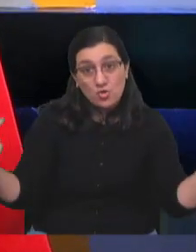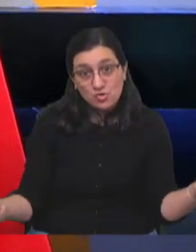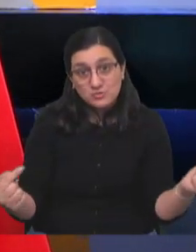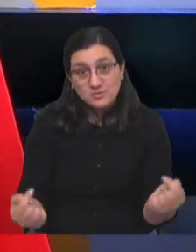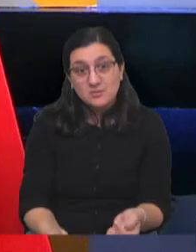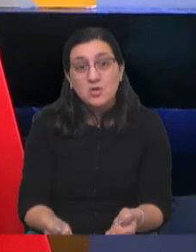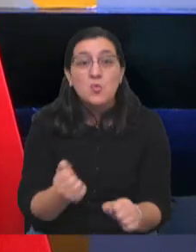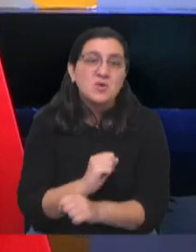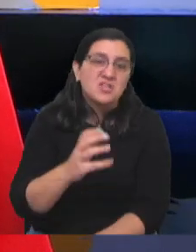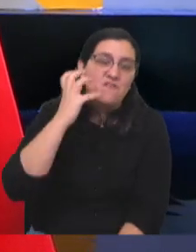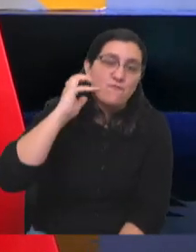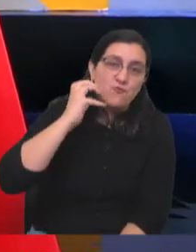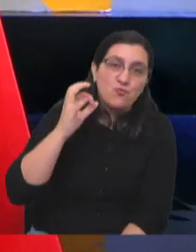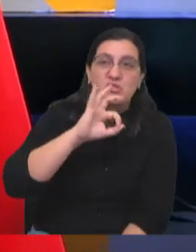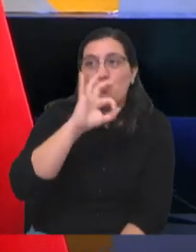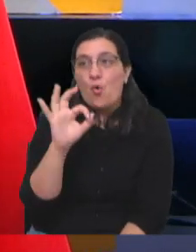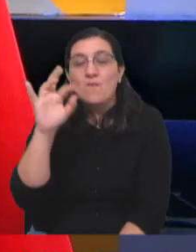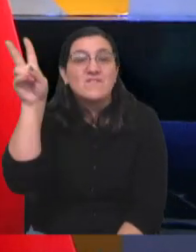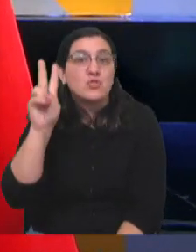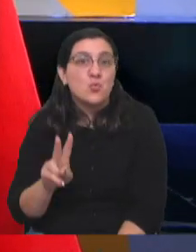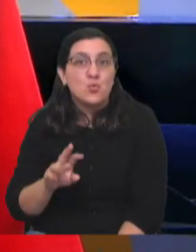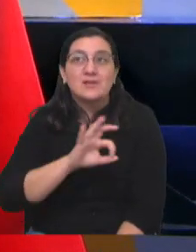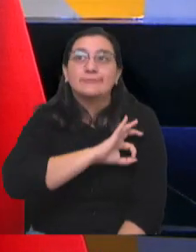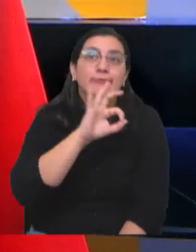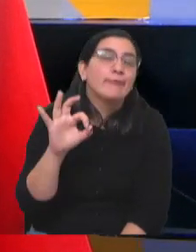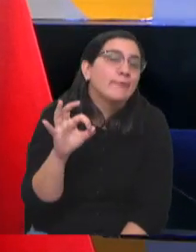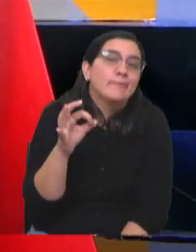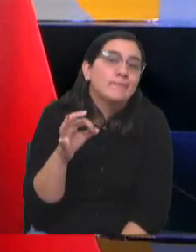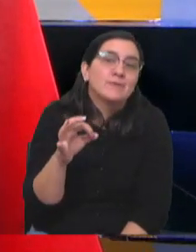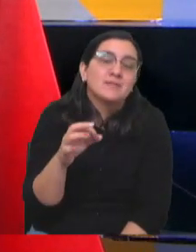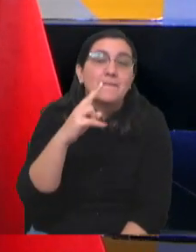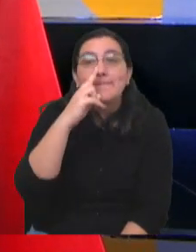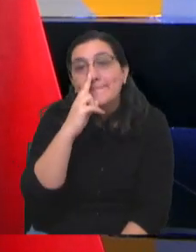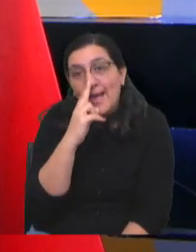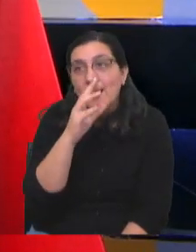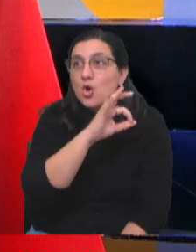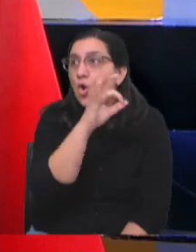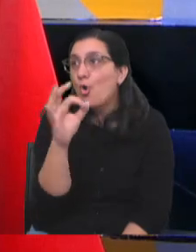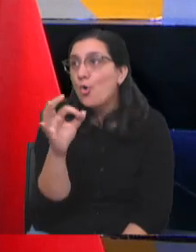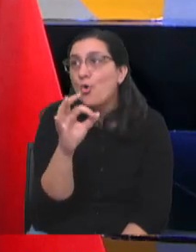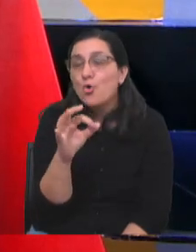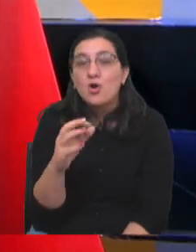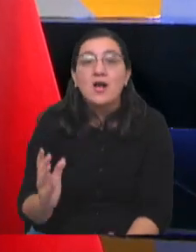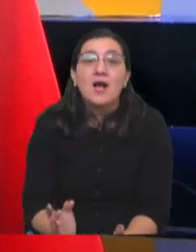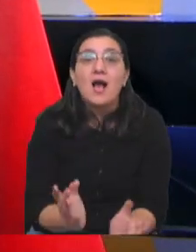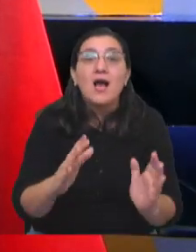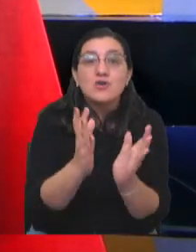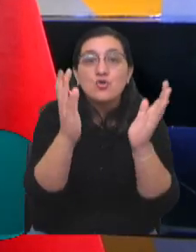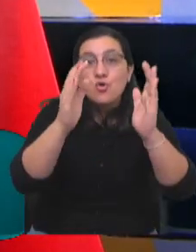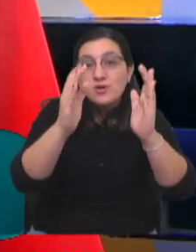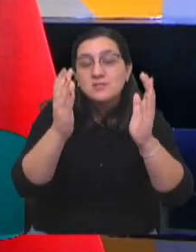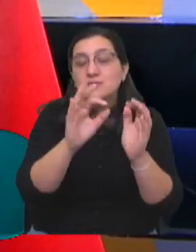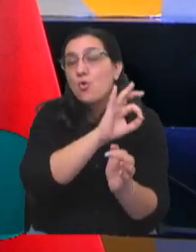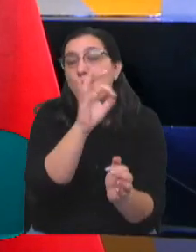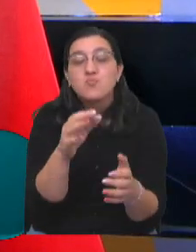ya sean frutas, ya sean verduras, pueden ser panes, pueden ser jarrones. Entonces,